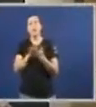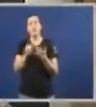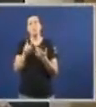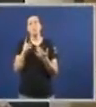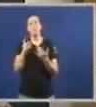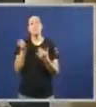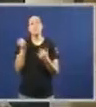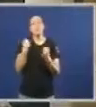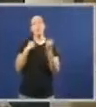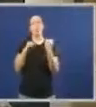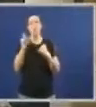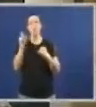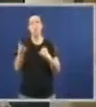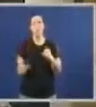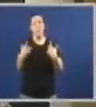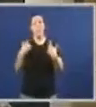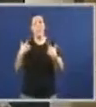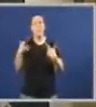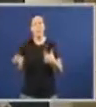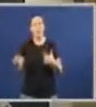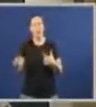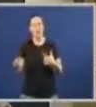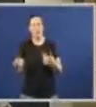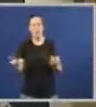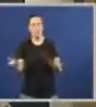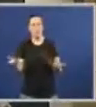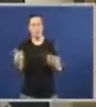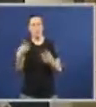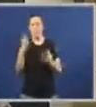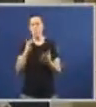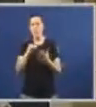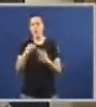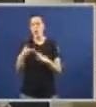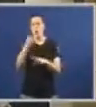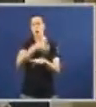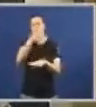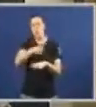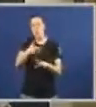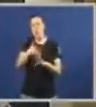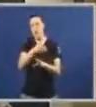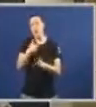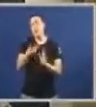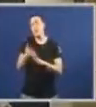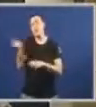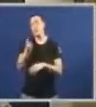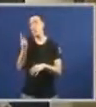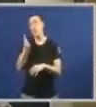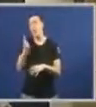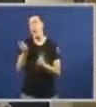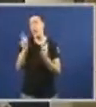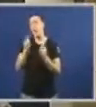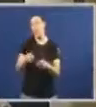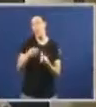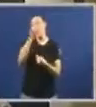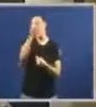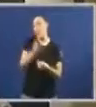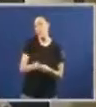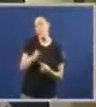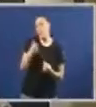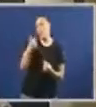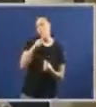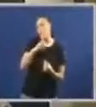conducta das víctimas E temos que deixar de falar das denuncias previas, de que ia sola, de que quedou cun desconhecido Non queremos que